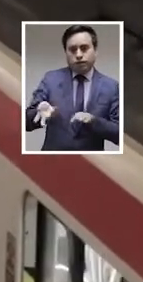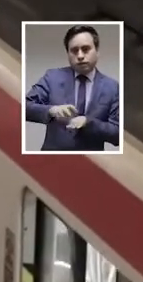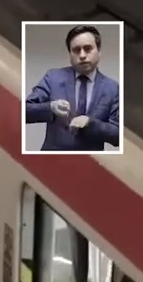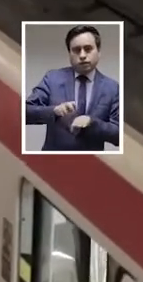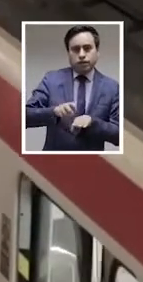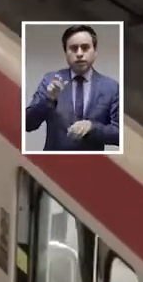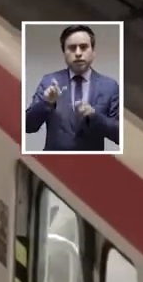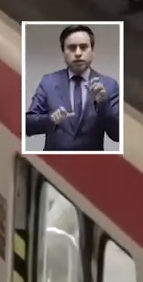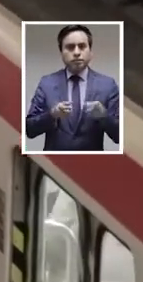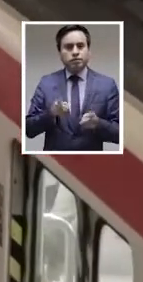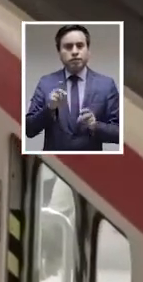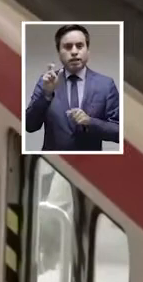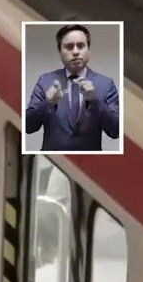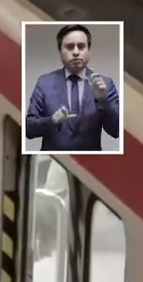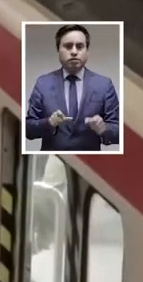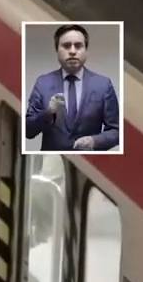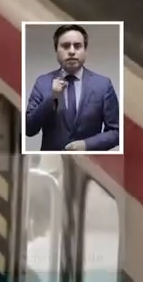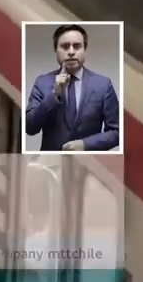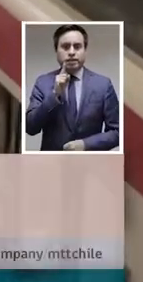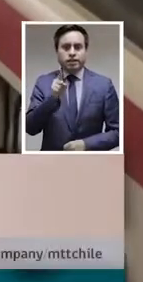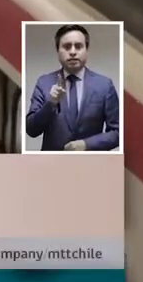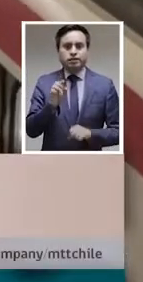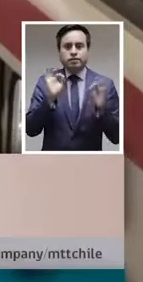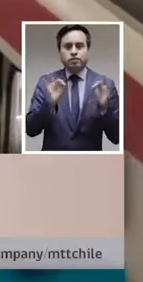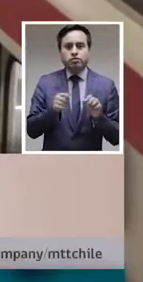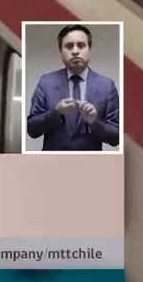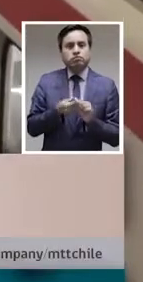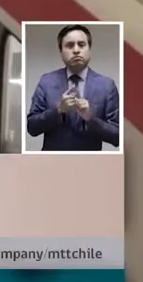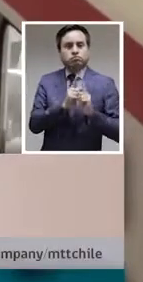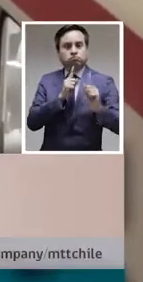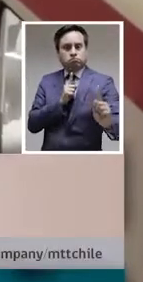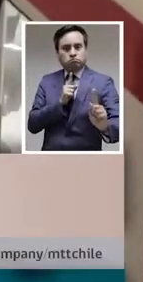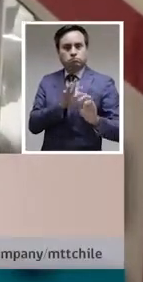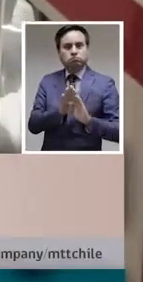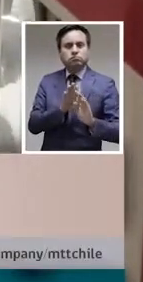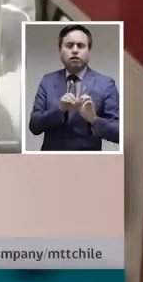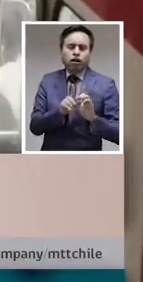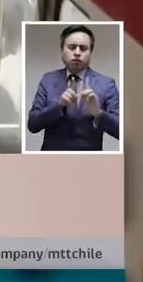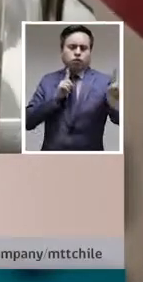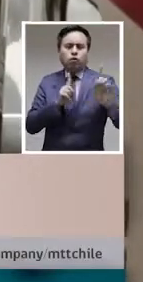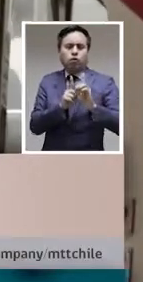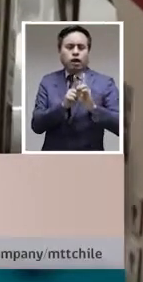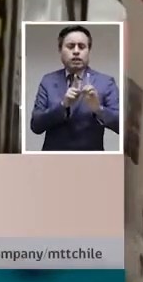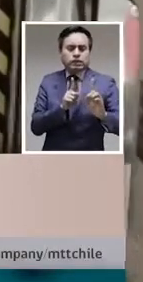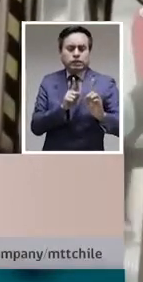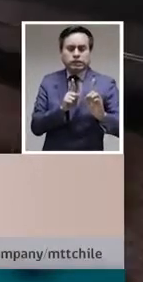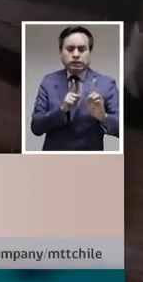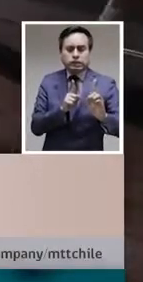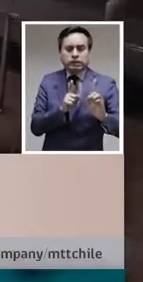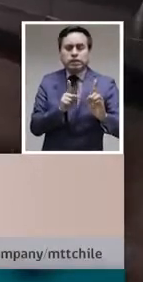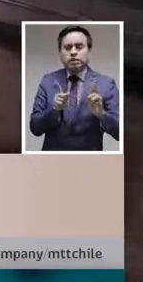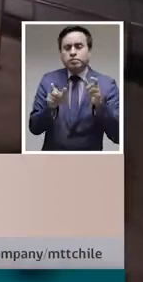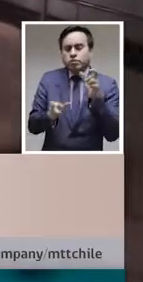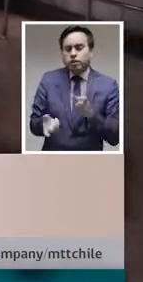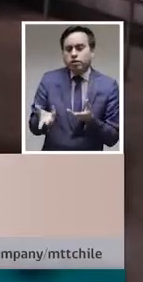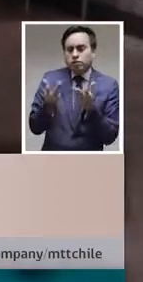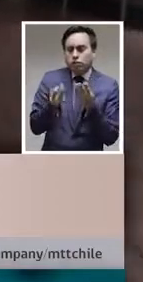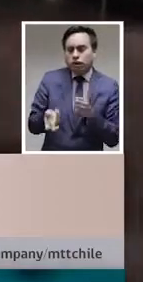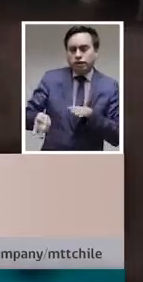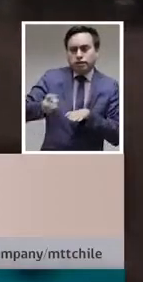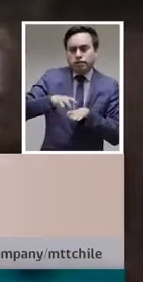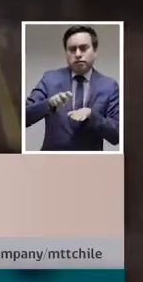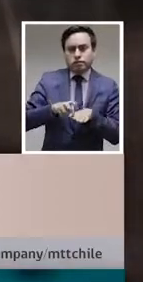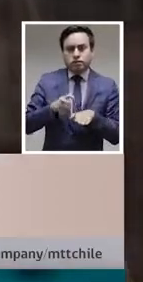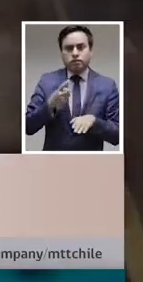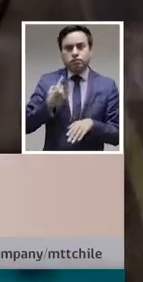que permite que las personas tengan un cierto distanciamiento a pesar de la baja de la demanda.